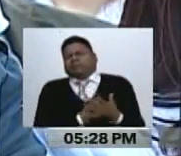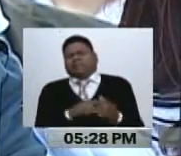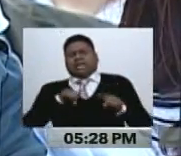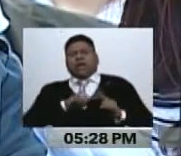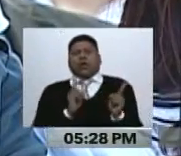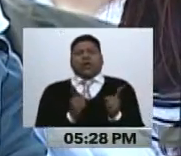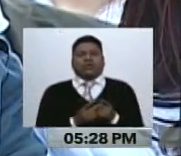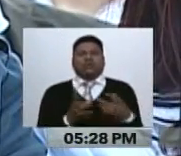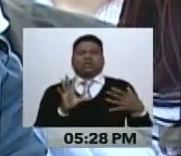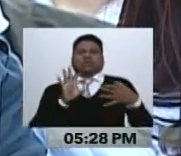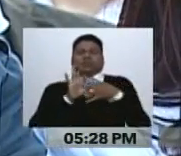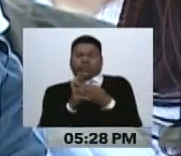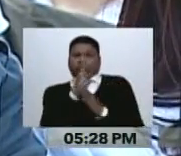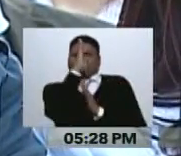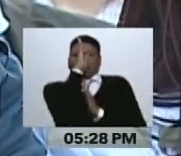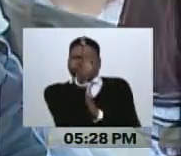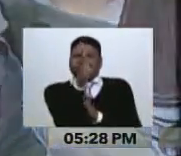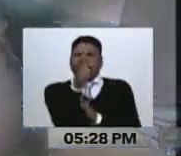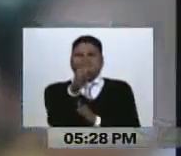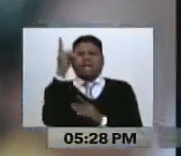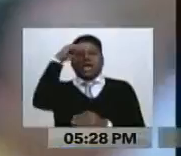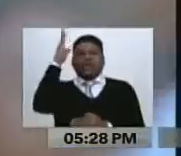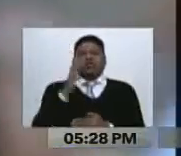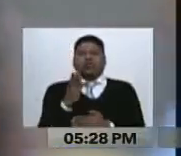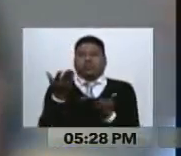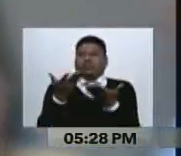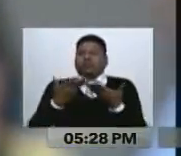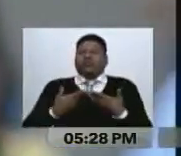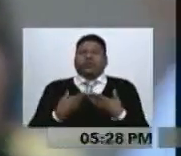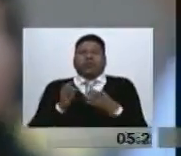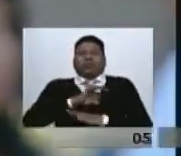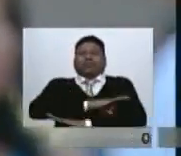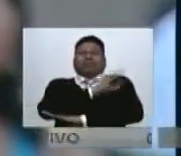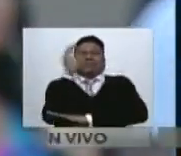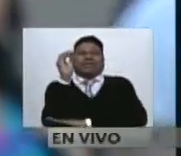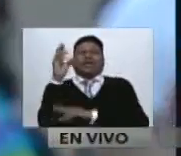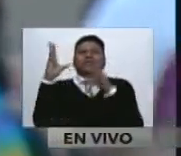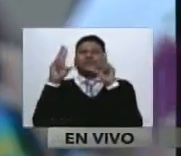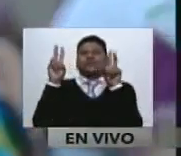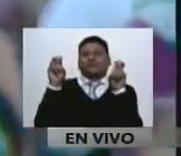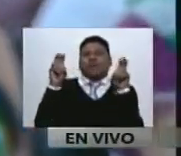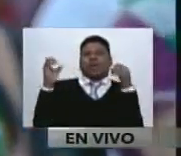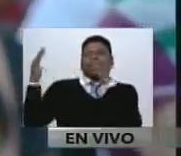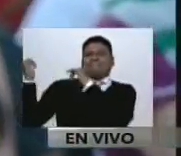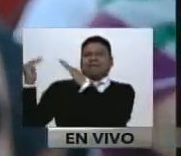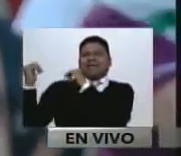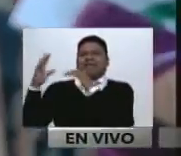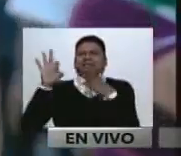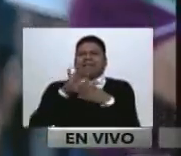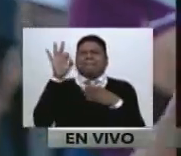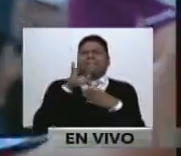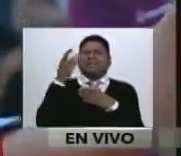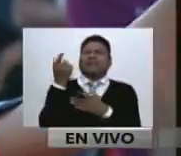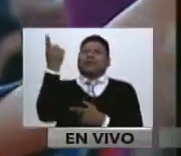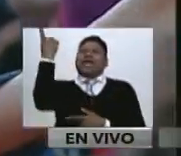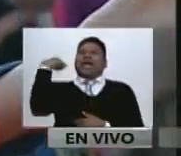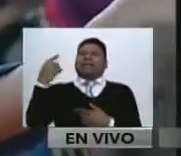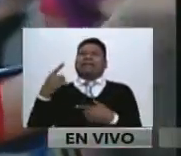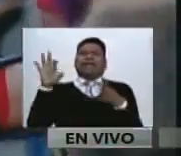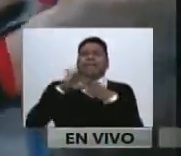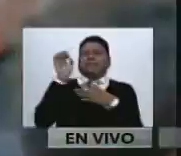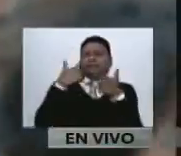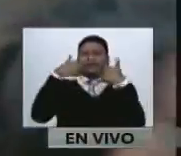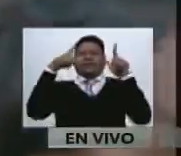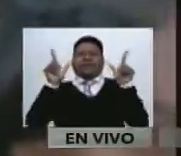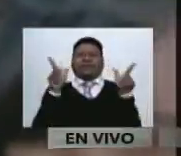seamos punta de lanza. Y es que fue Dios el que nos dio el amanecer de una esperanza. Nuestro espíritu ancestral, espíritu libertario,